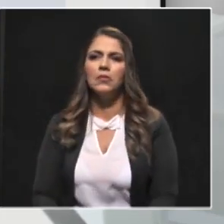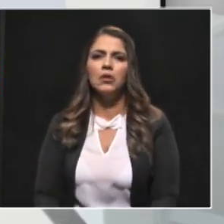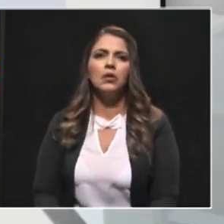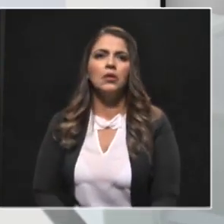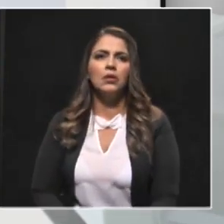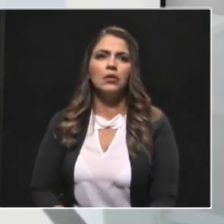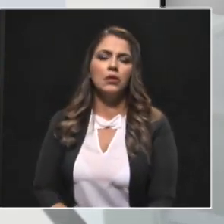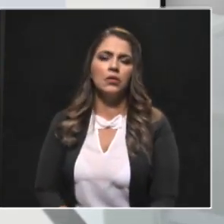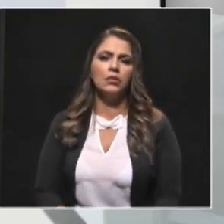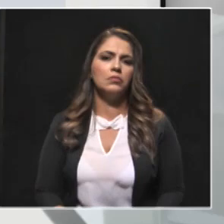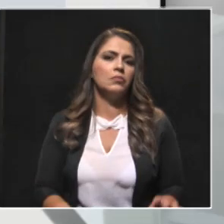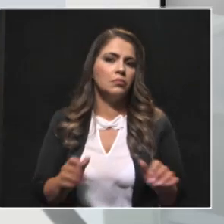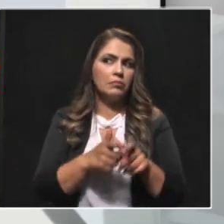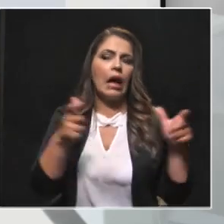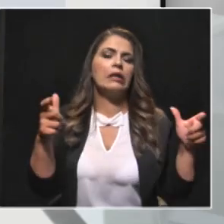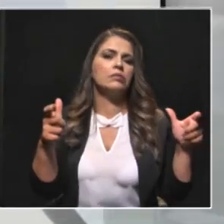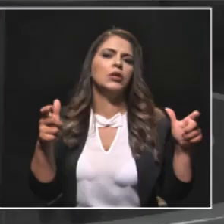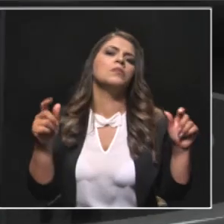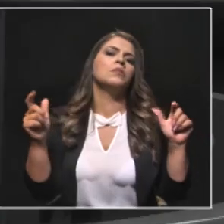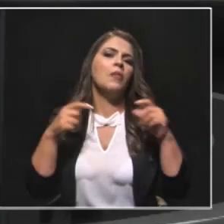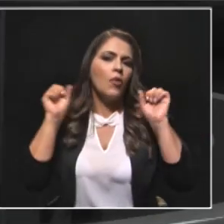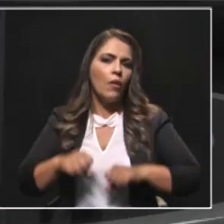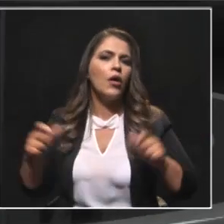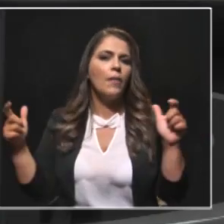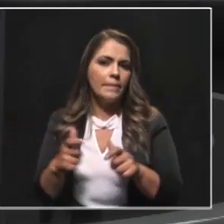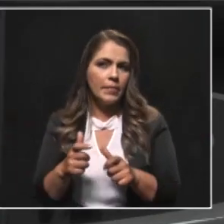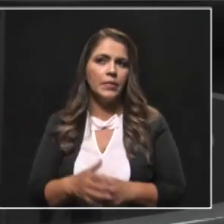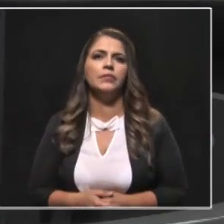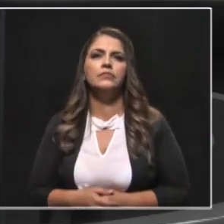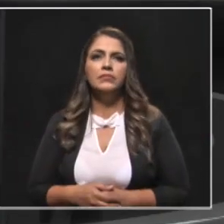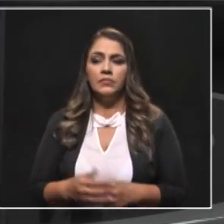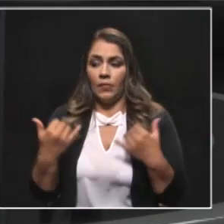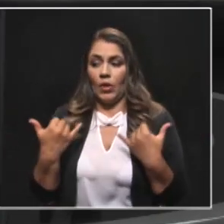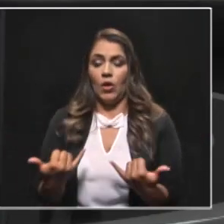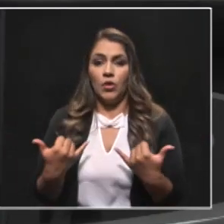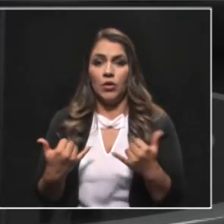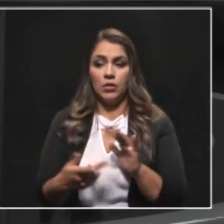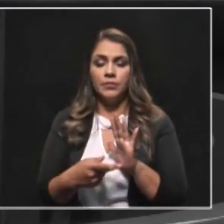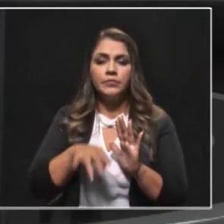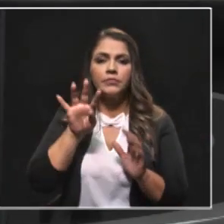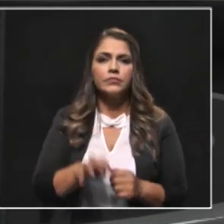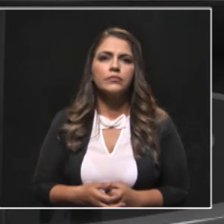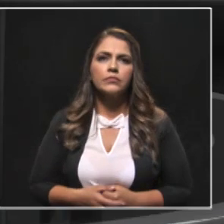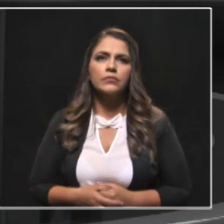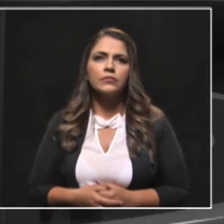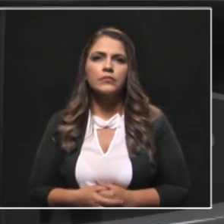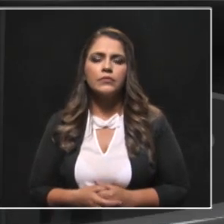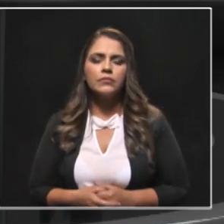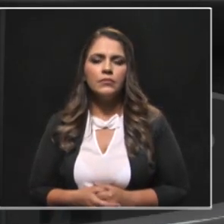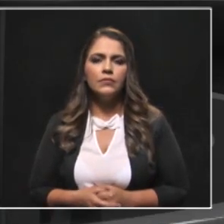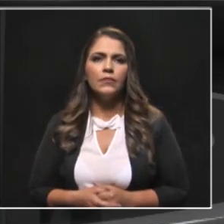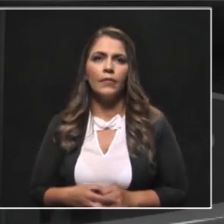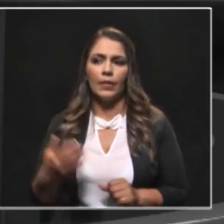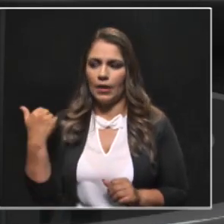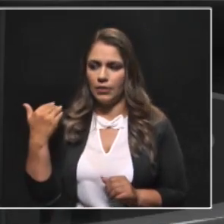fueron presentadas muchísimas más aspiraciones. Exactamente. Sí. Y hoy, en lo que va del año 2019, contando pues